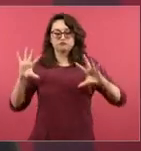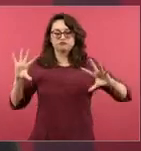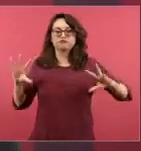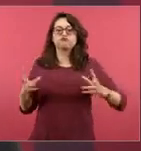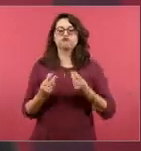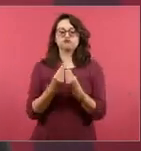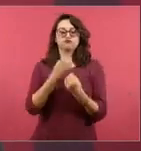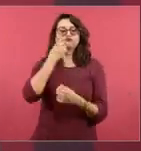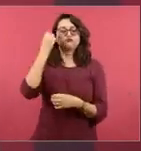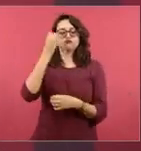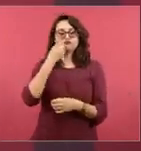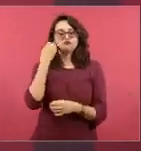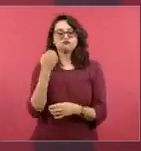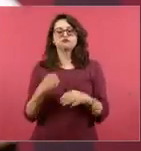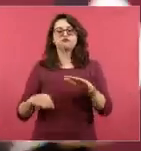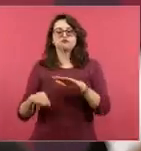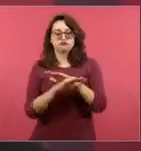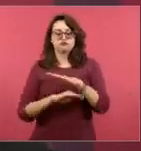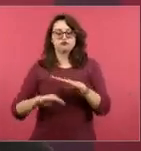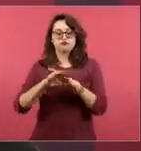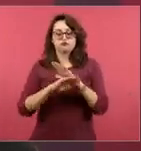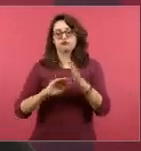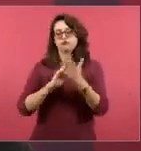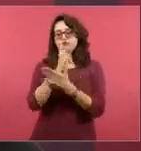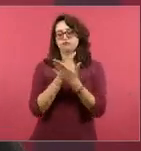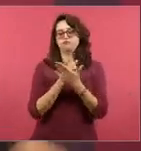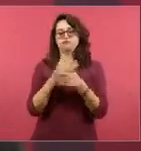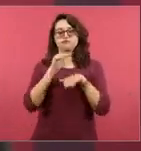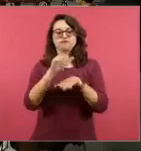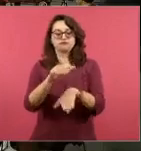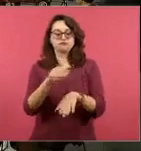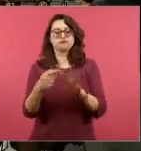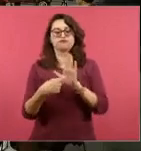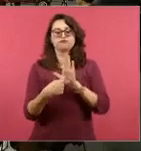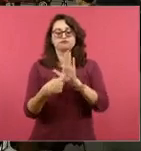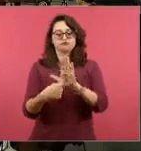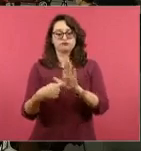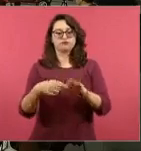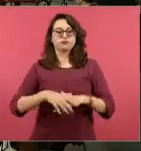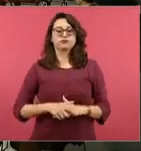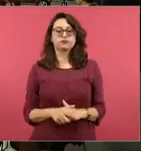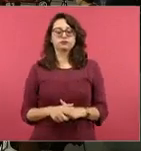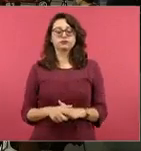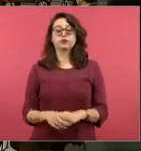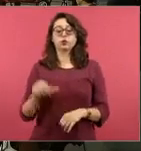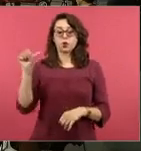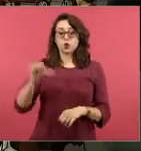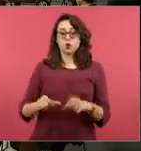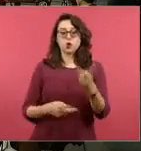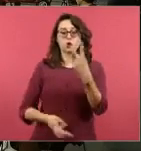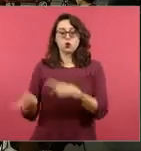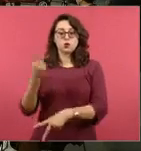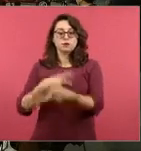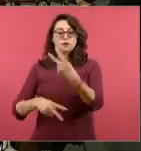vamos a tratar con los alumnos. El día de hoy nos acompañan,